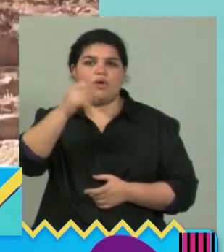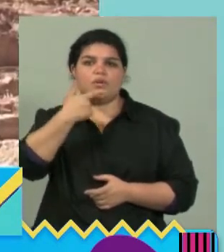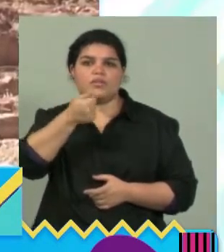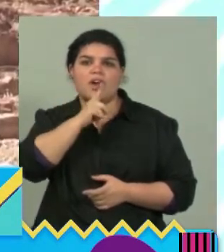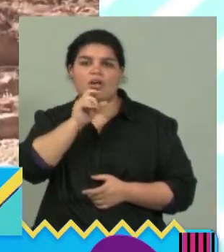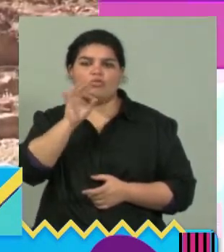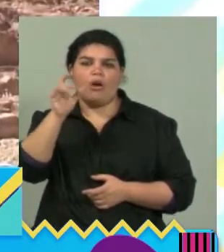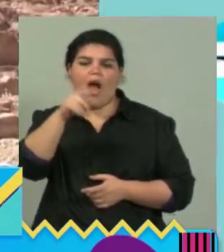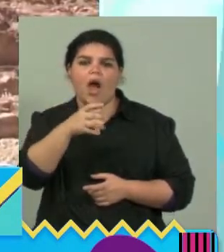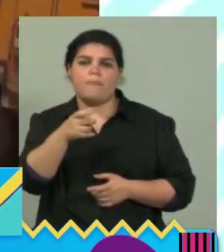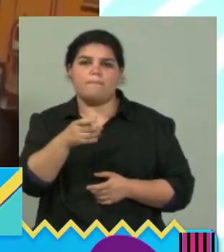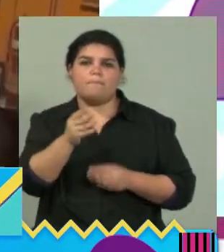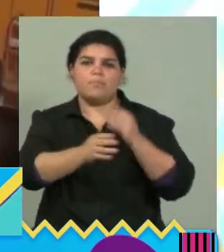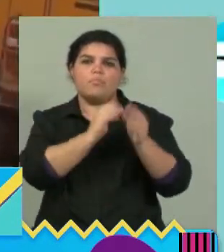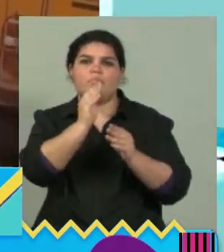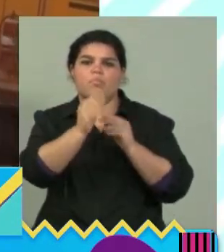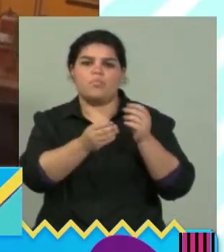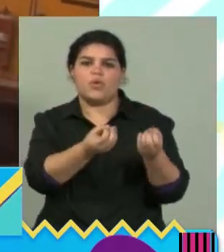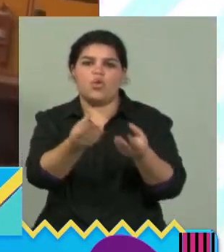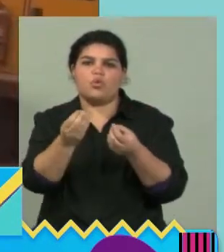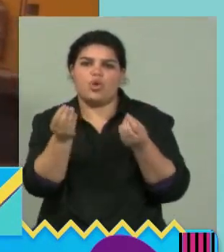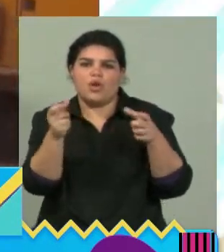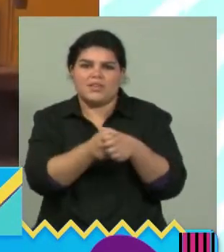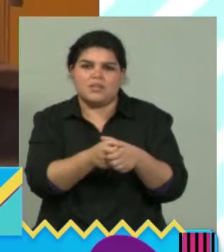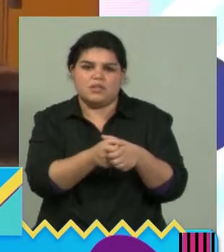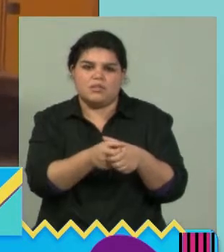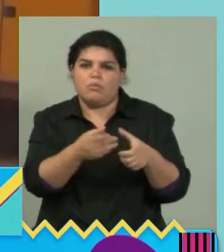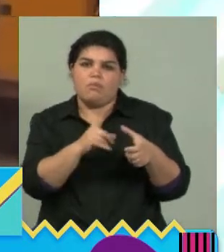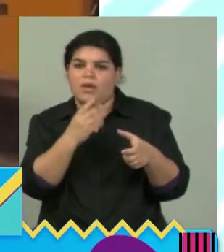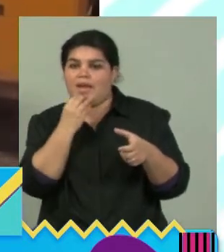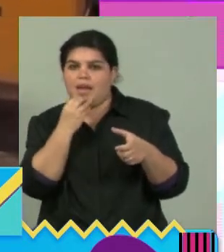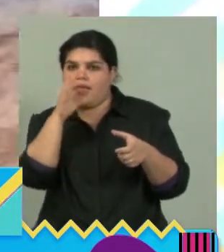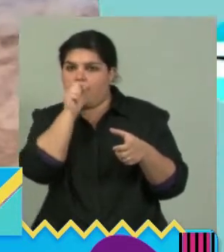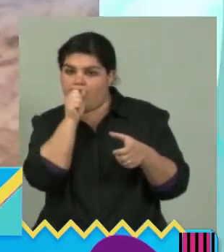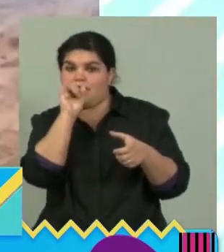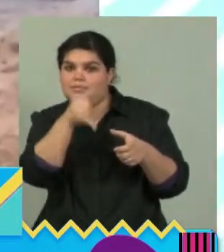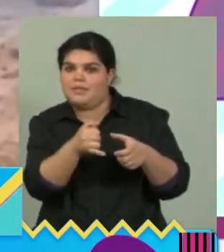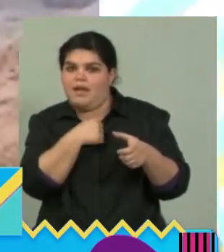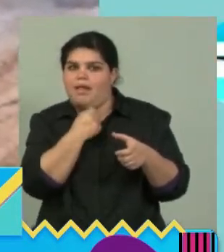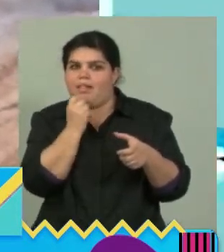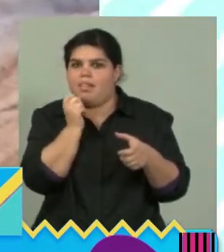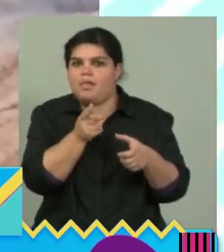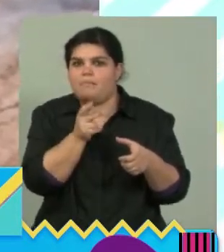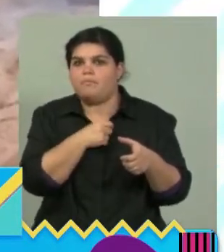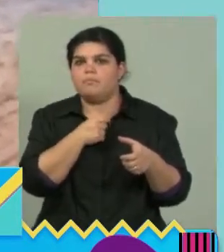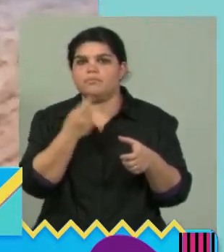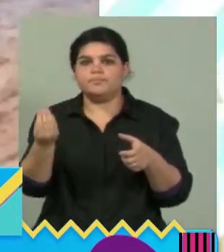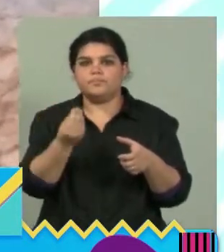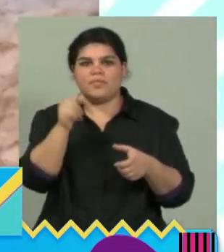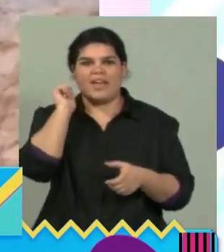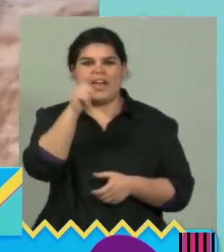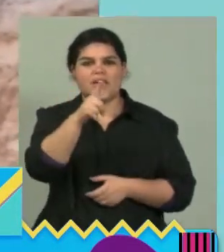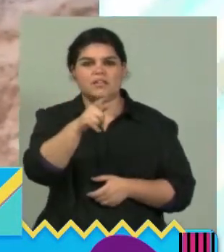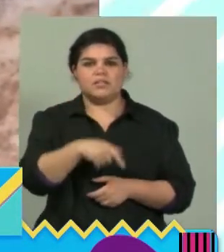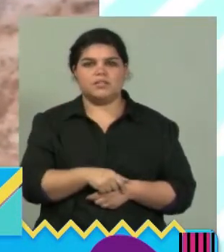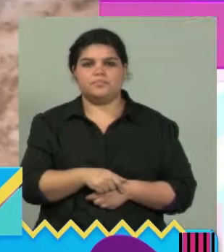sea, de todas maneras, Raúl, cuando discúlpeme, queremos esconder, sí, pero cuando se quiere esconder el problema, allá se están muriendo las vicuñas